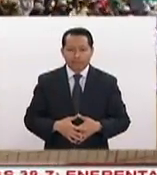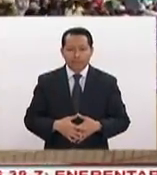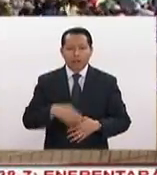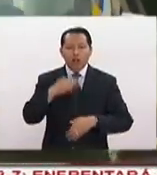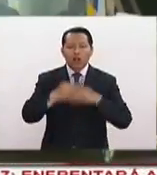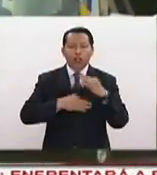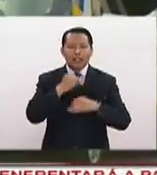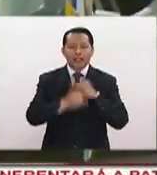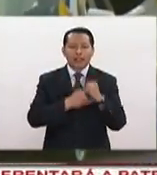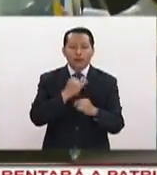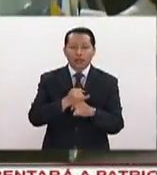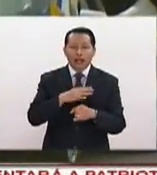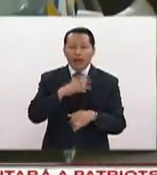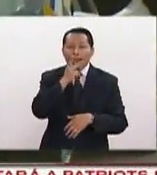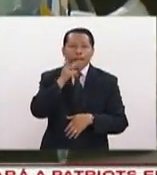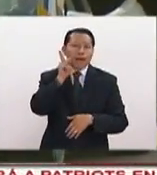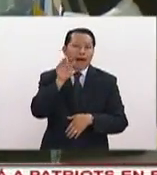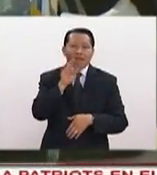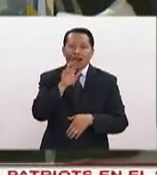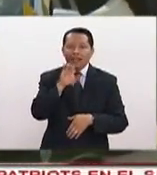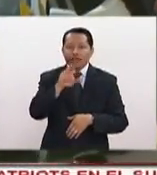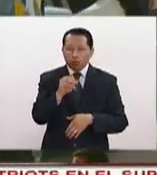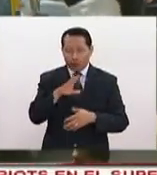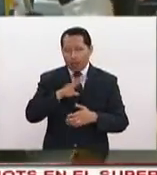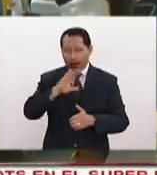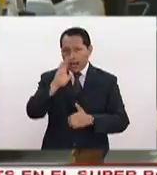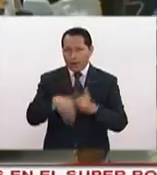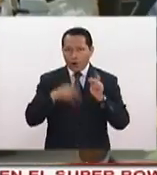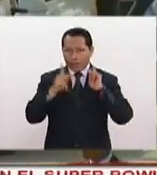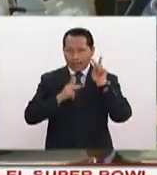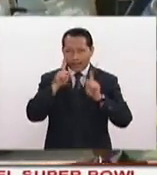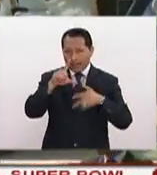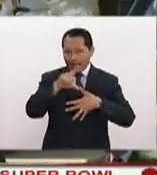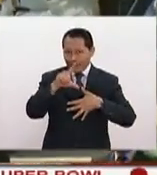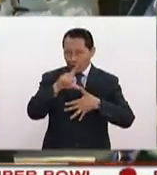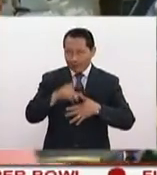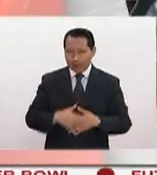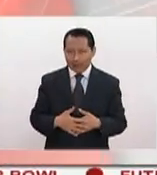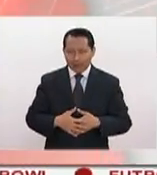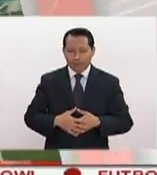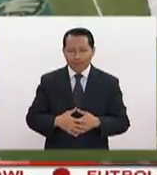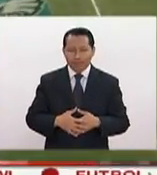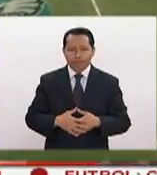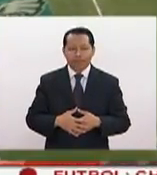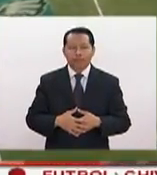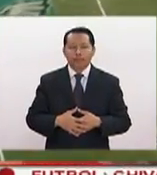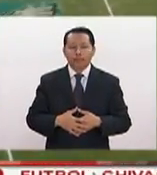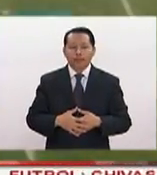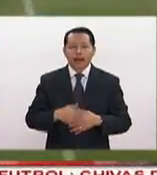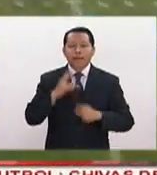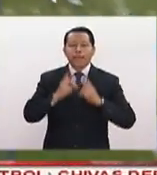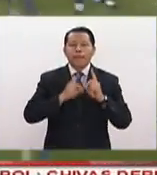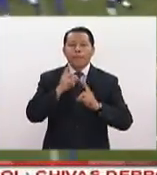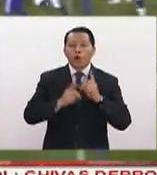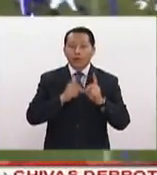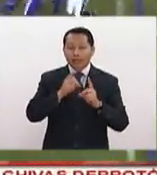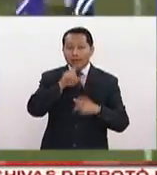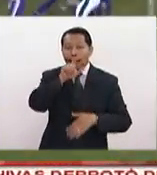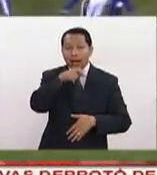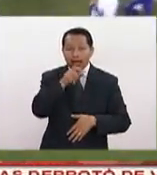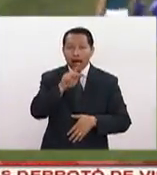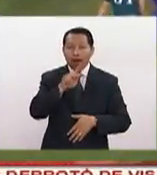En noticias internacionales, el Papa Francisco concluyó su visita por Latinoamérica. Y en los deportes,